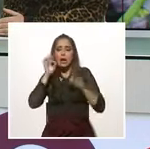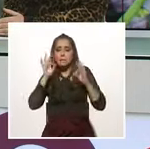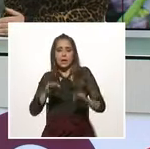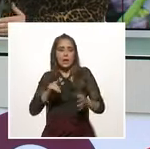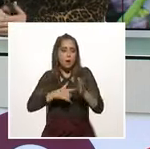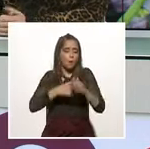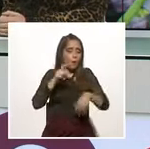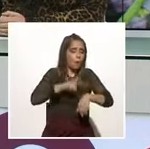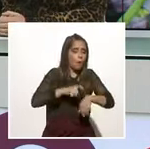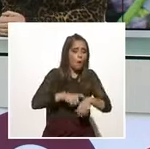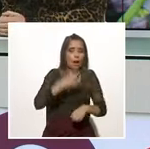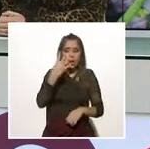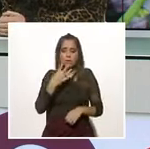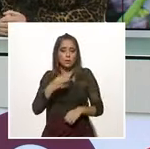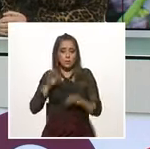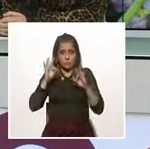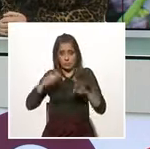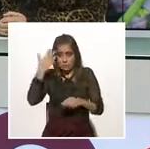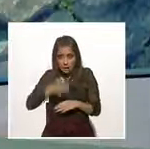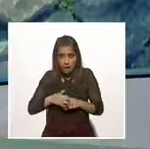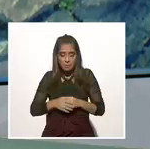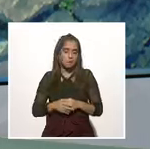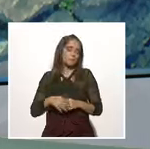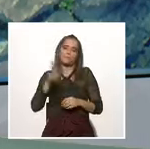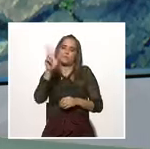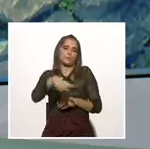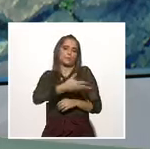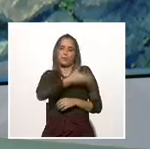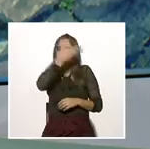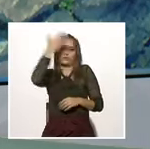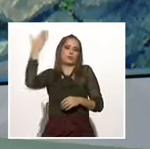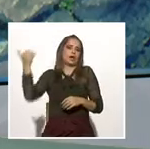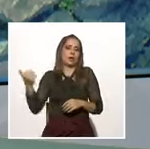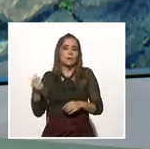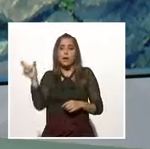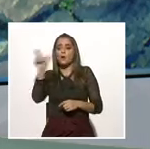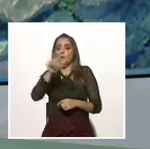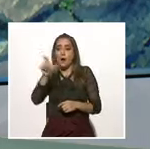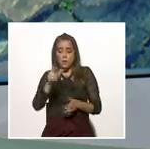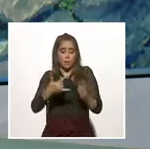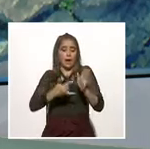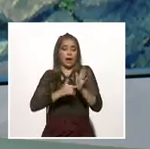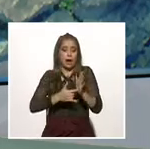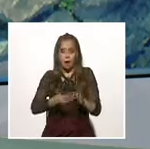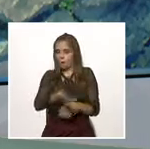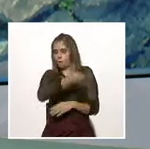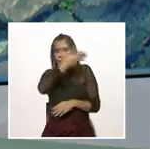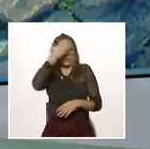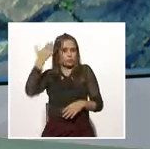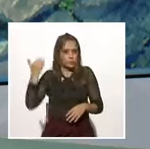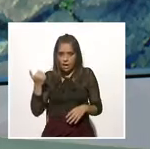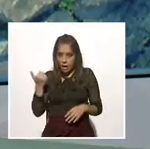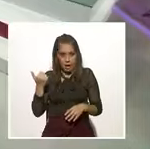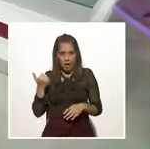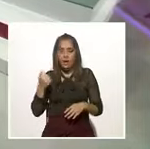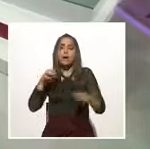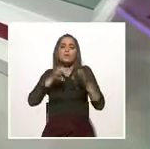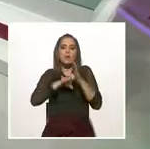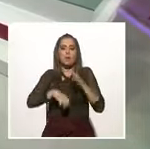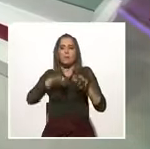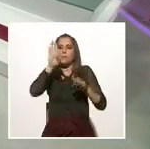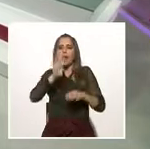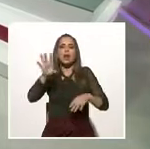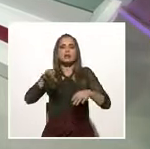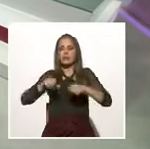5 años a las 4 de la tarde. Sí sabemos que se va a temblar, no sabemos ni cuándo ni a qué hora. Uh-huh. Esto es como un resorte que tiene mayor extensión,